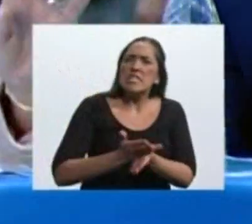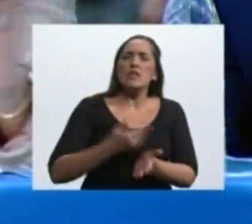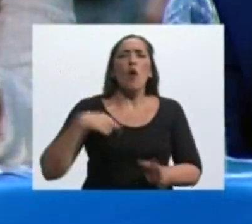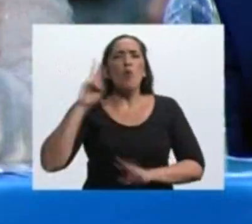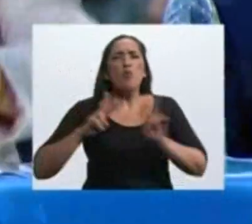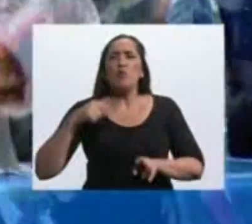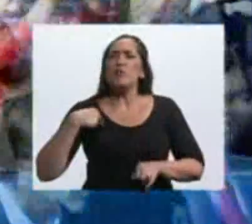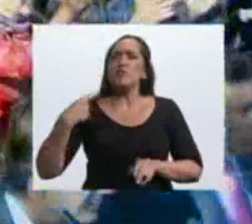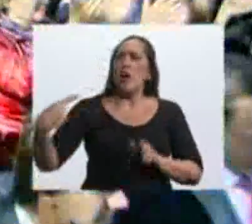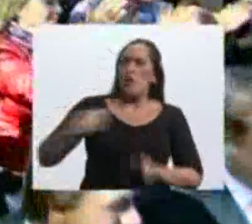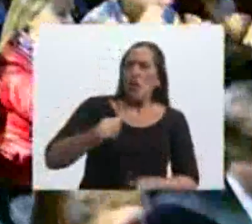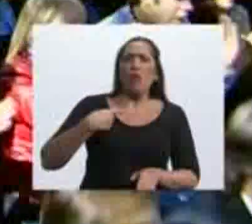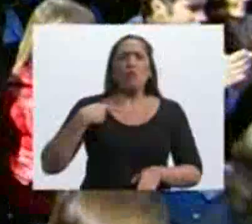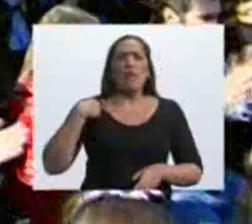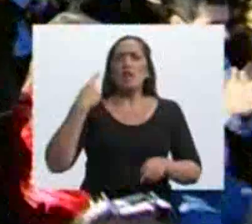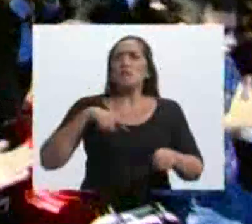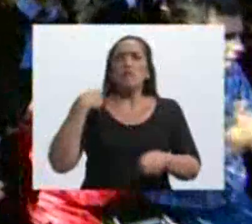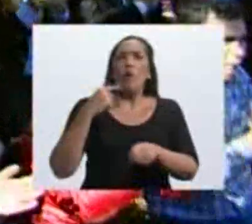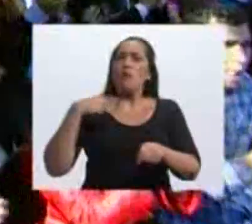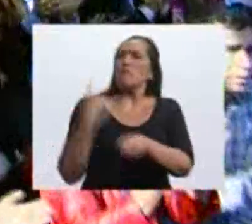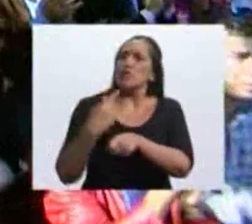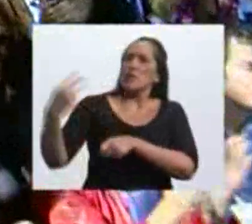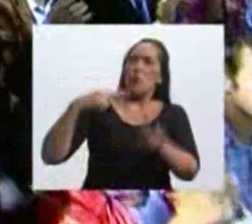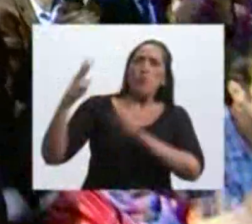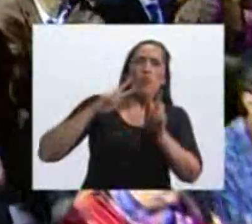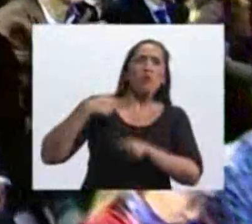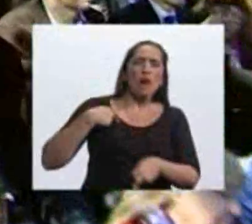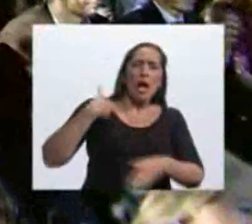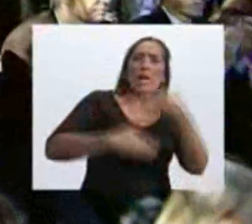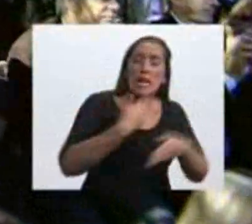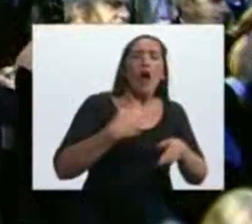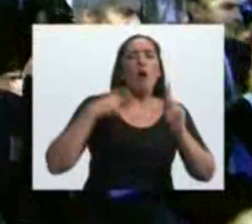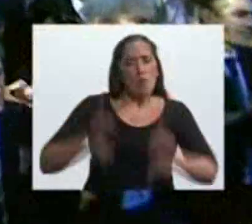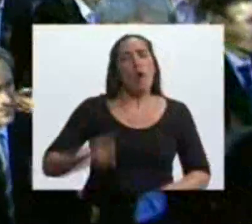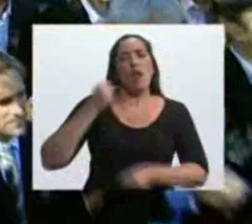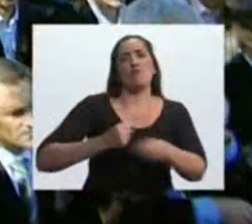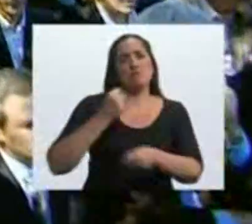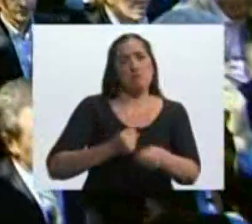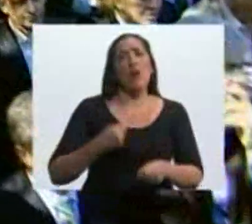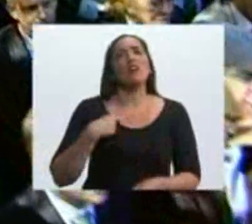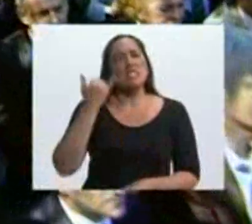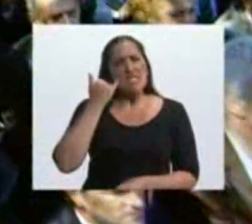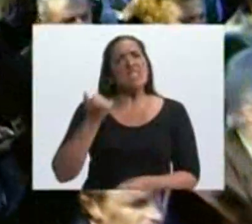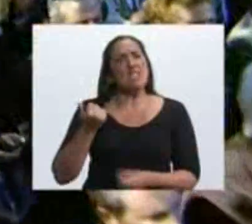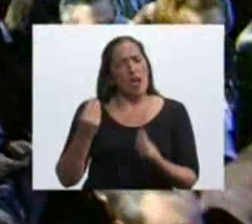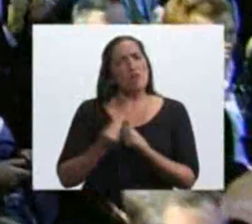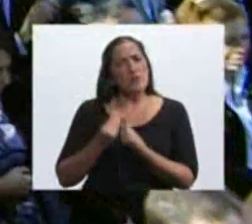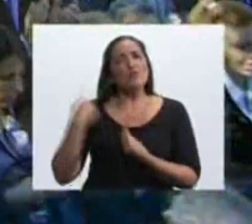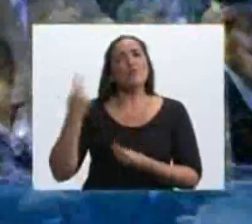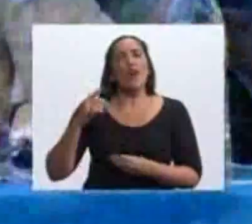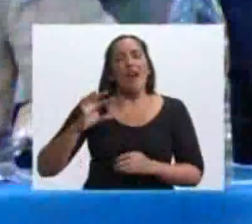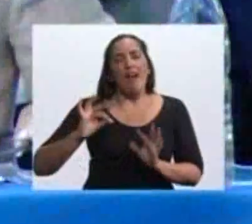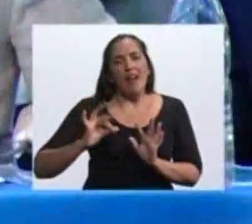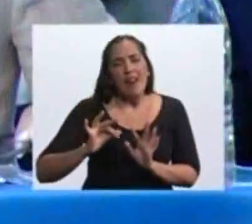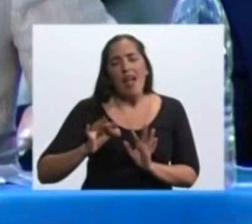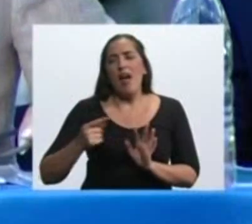ponernos. Venimos de palos en la rueda, de tuercas, de clavitos, de